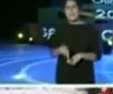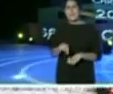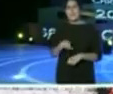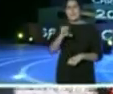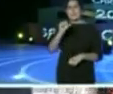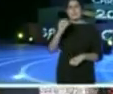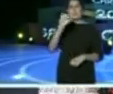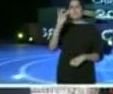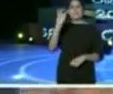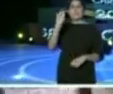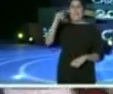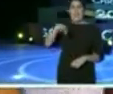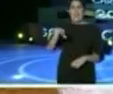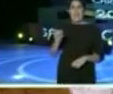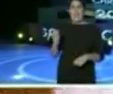Burlonas.